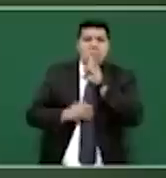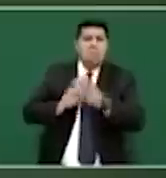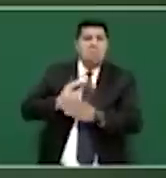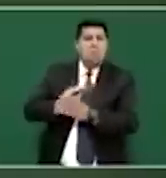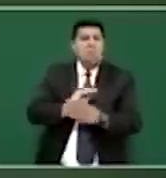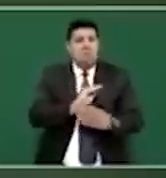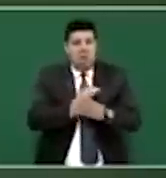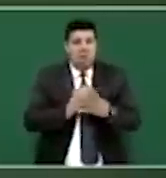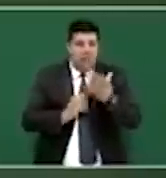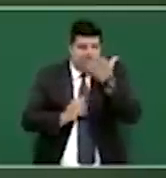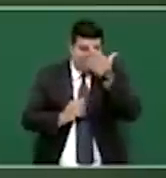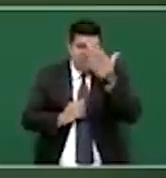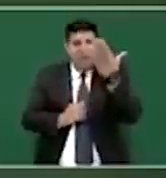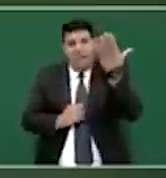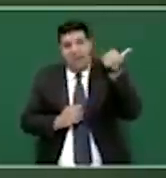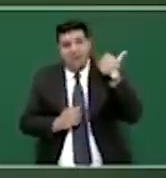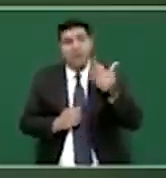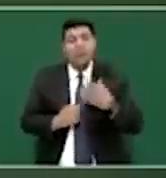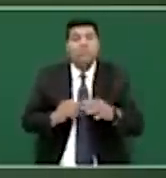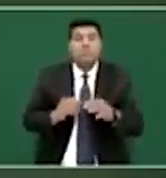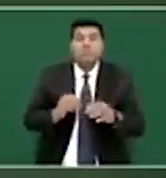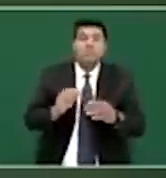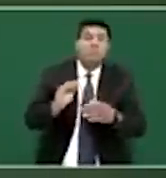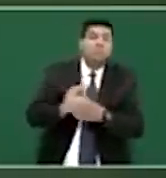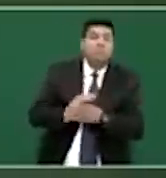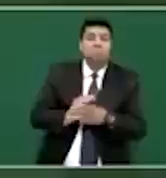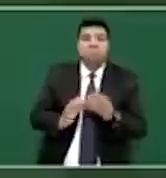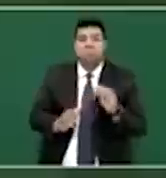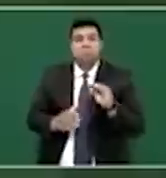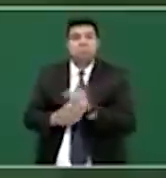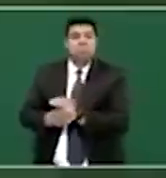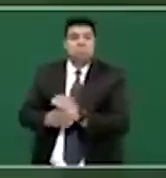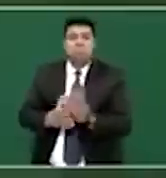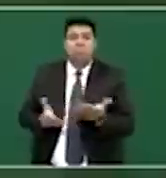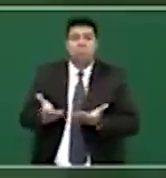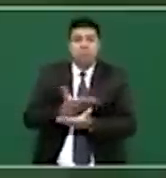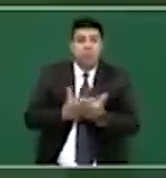no había ni